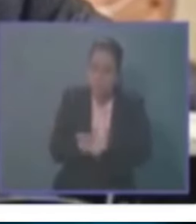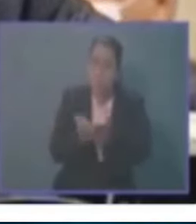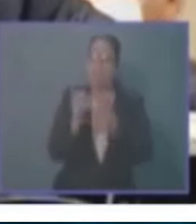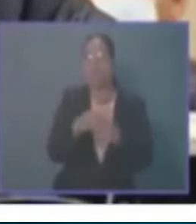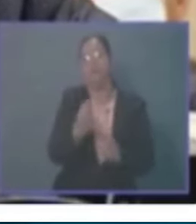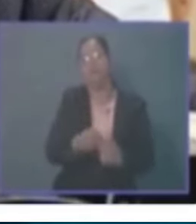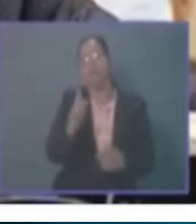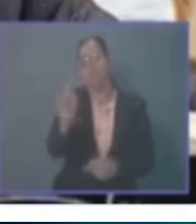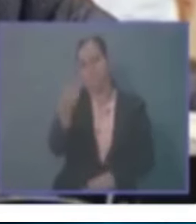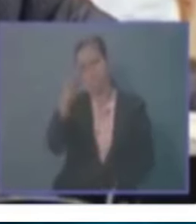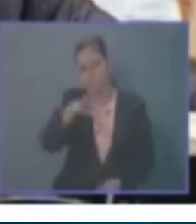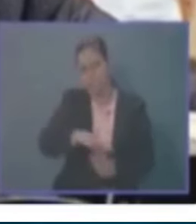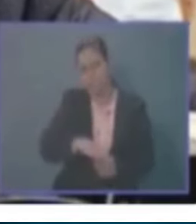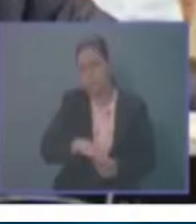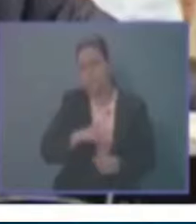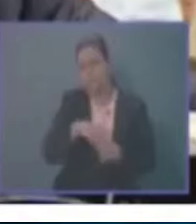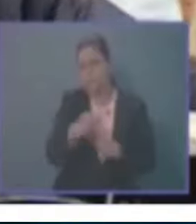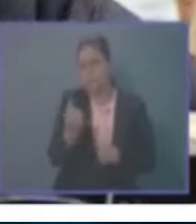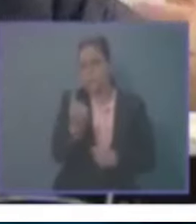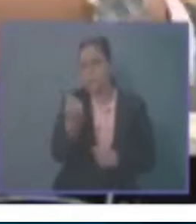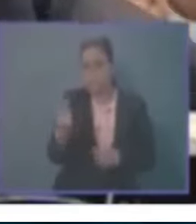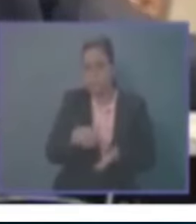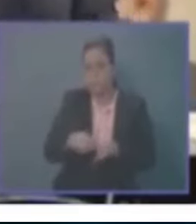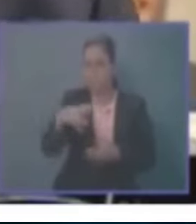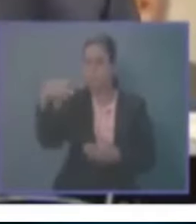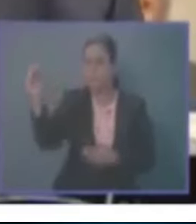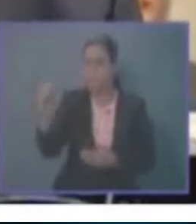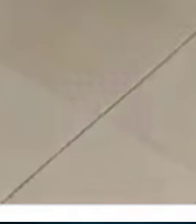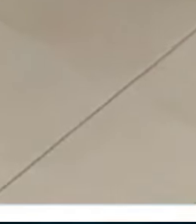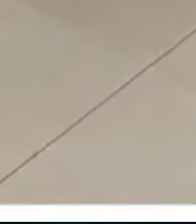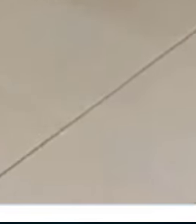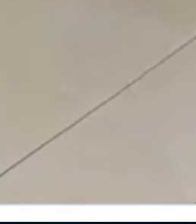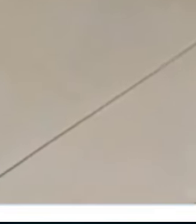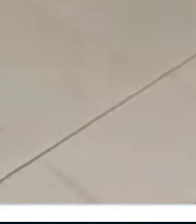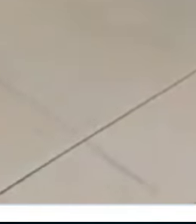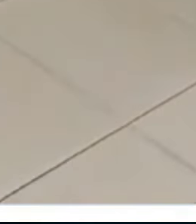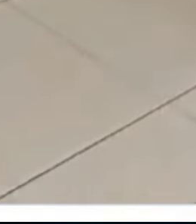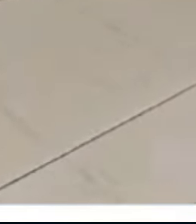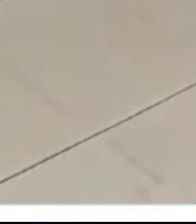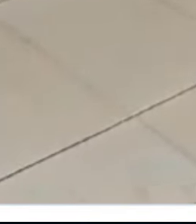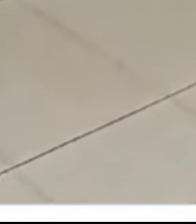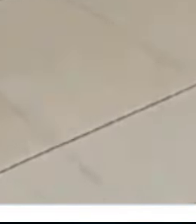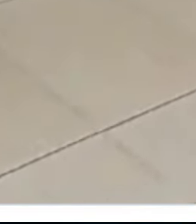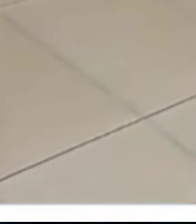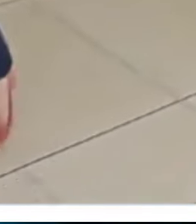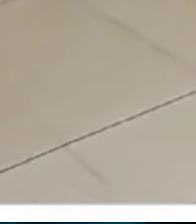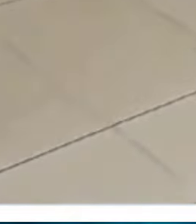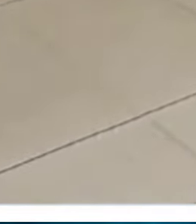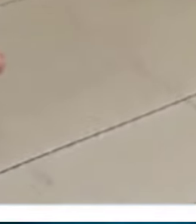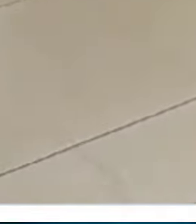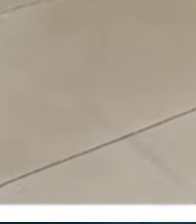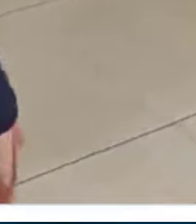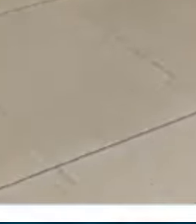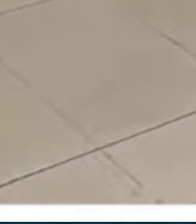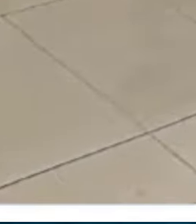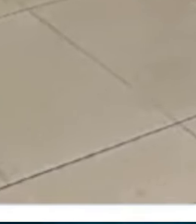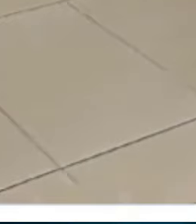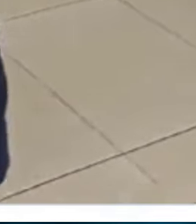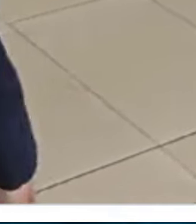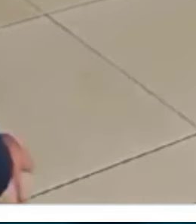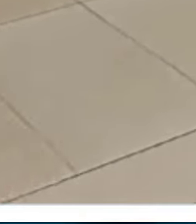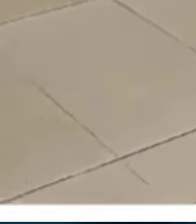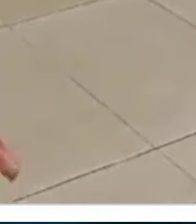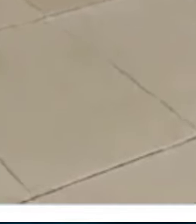La Fiscalía ha destacado que los pagos de préstamos realizados por Romero y los depósitos a cuentas bancarias a su nombre y al de sus